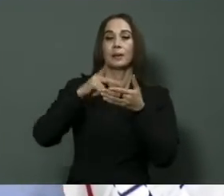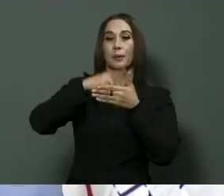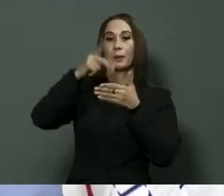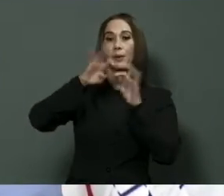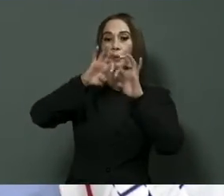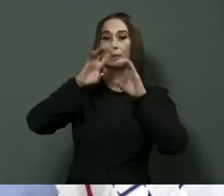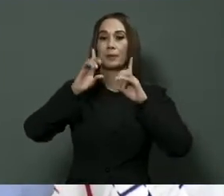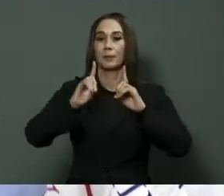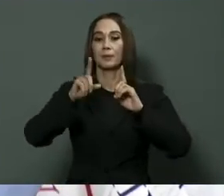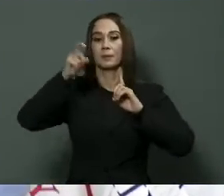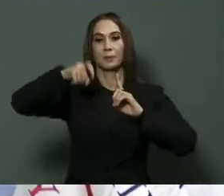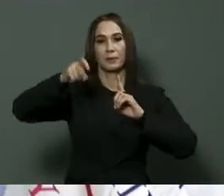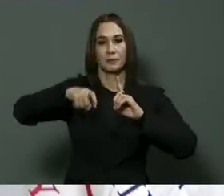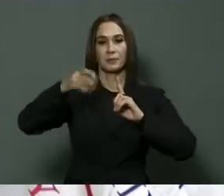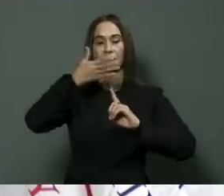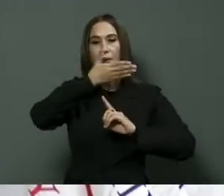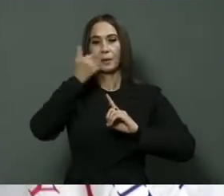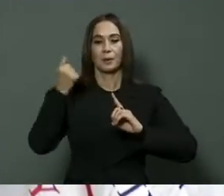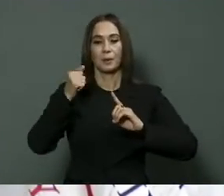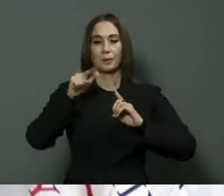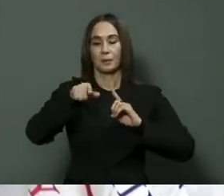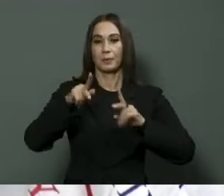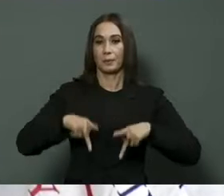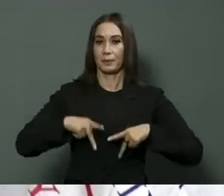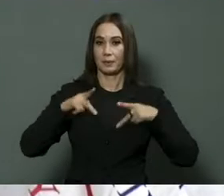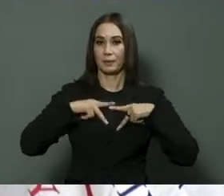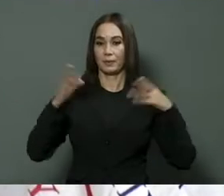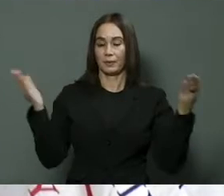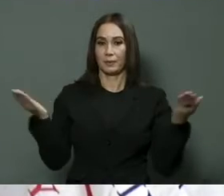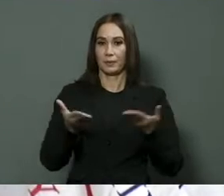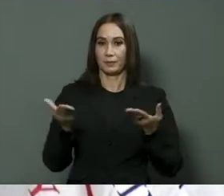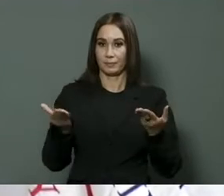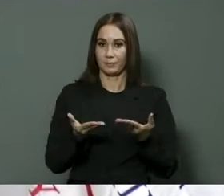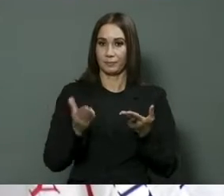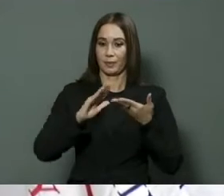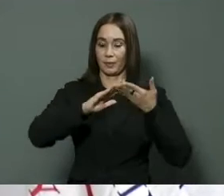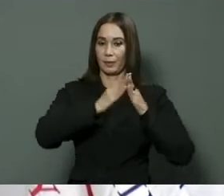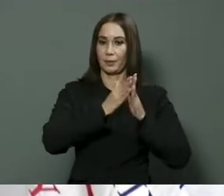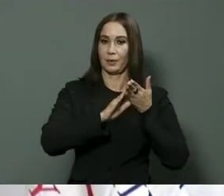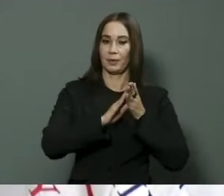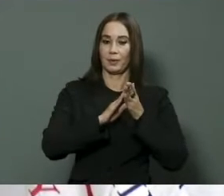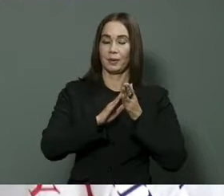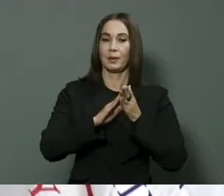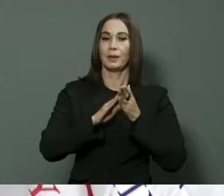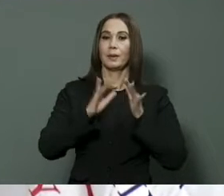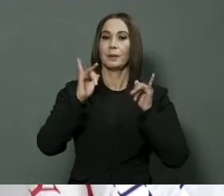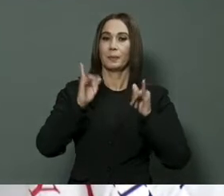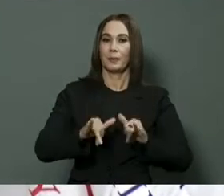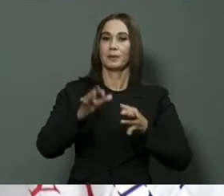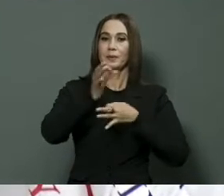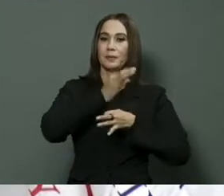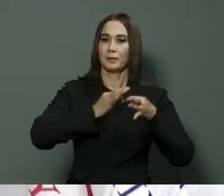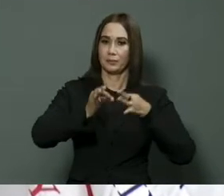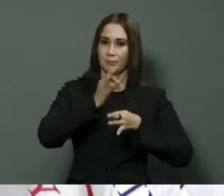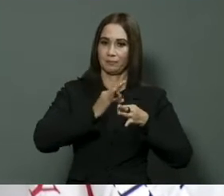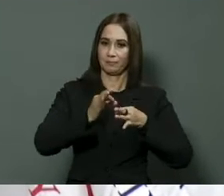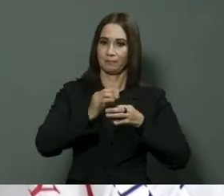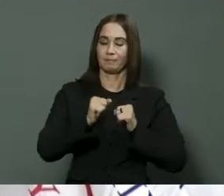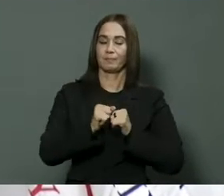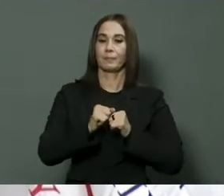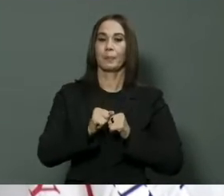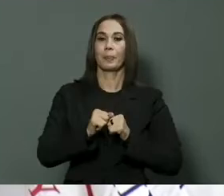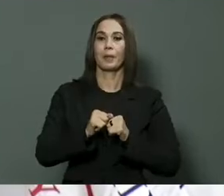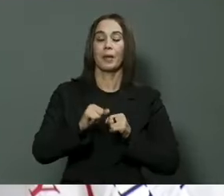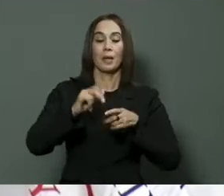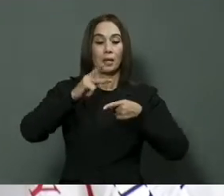educativos necesarios para mejorar las condiciones de vida de los habitantes de San Francisco de Macorís en